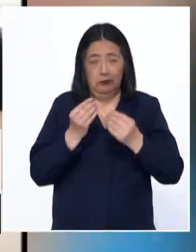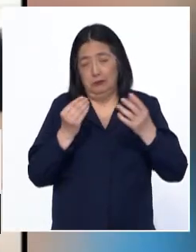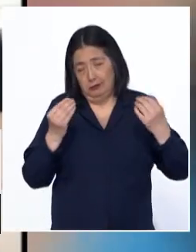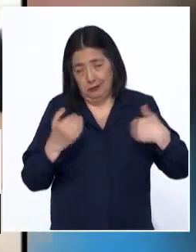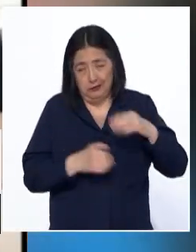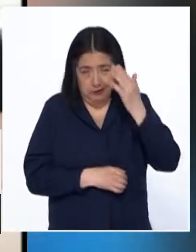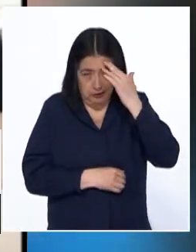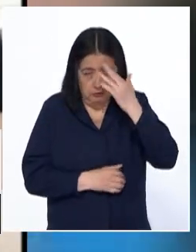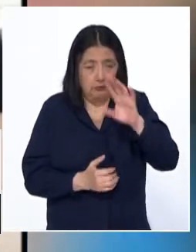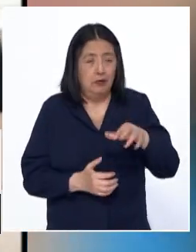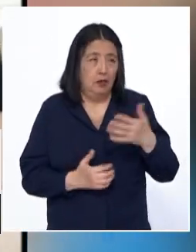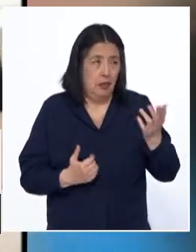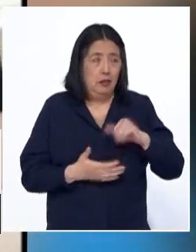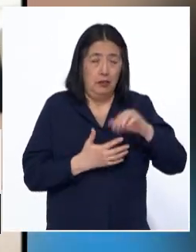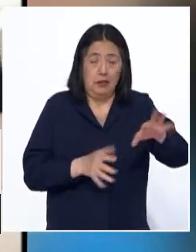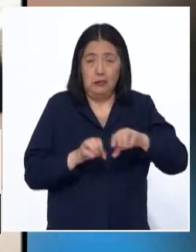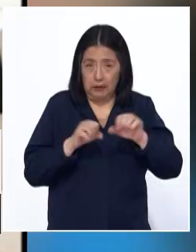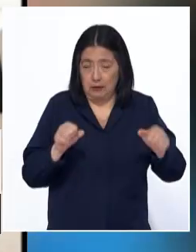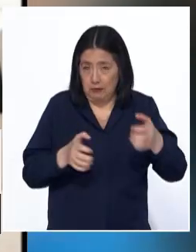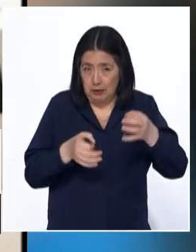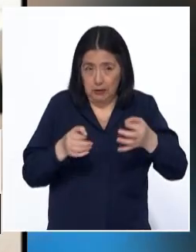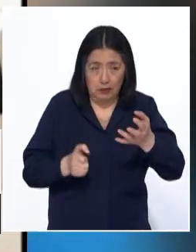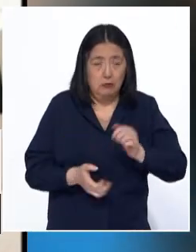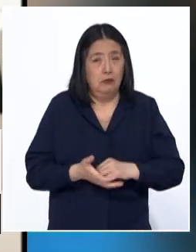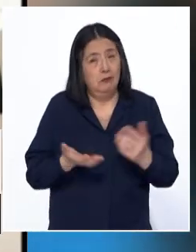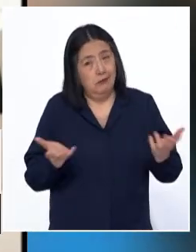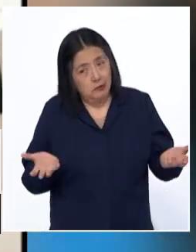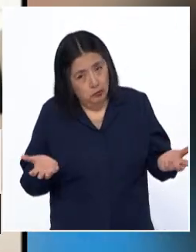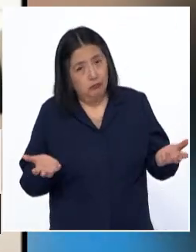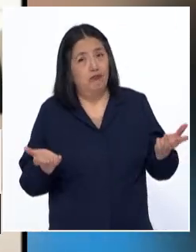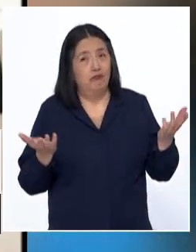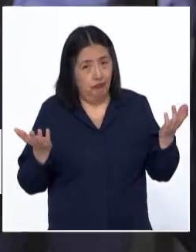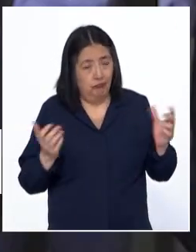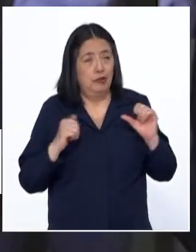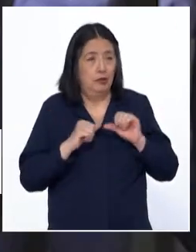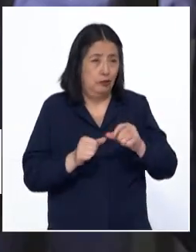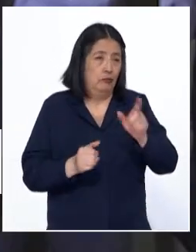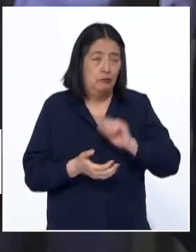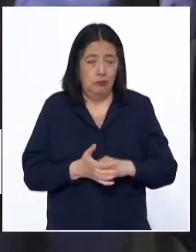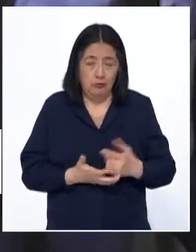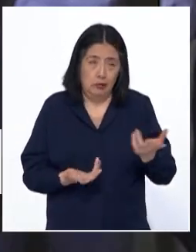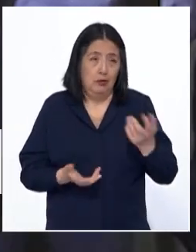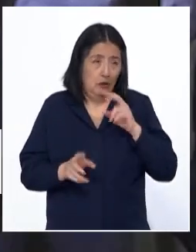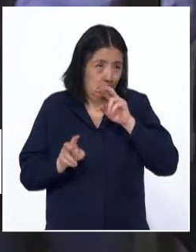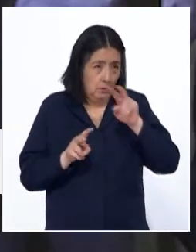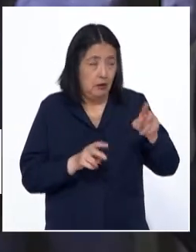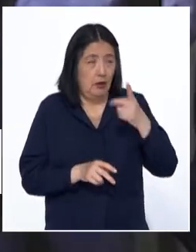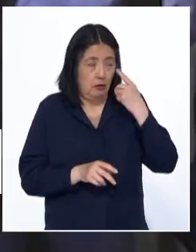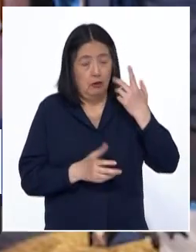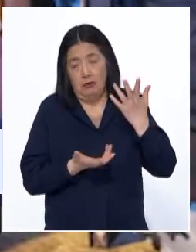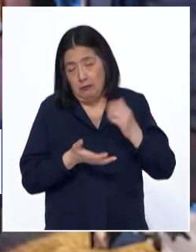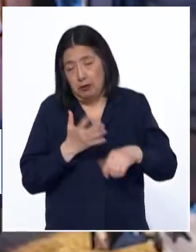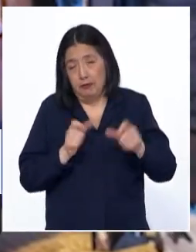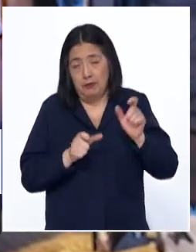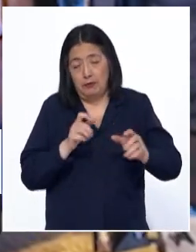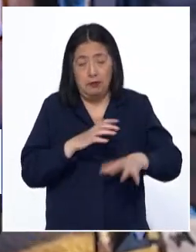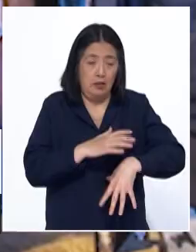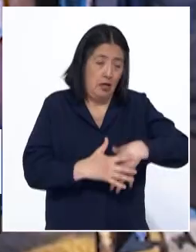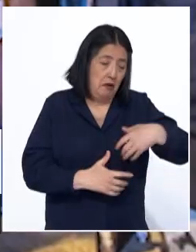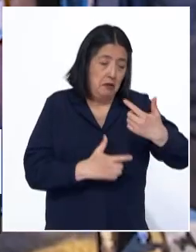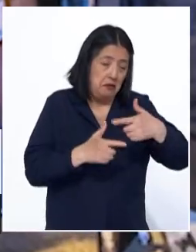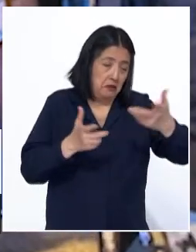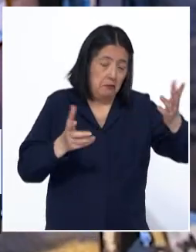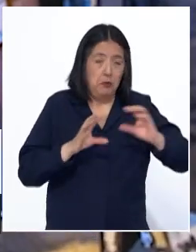que sabemos existe en nuestro sistema de justicia, entonces vamos a seguir viendo a sujetos que salen libres con absoluta